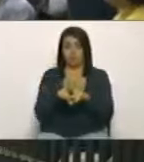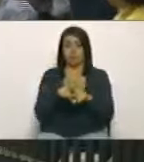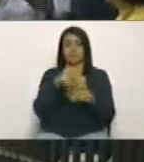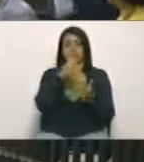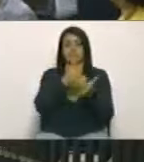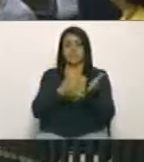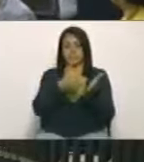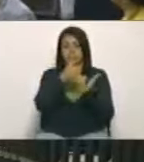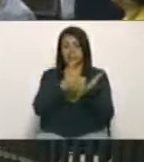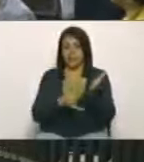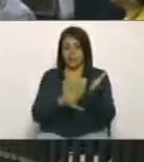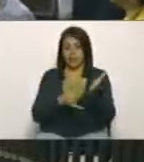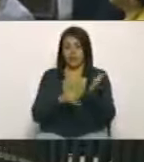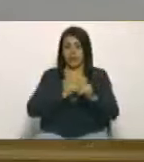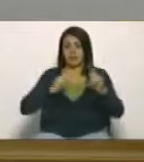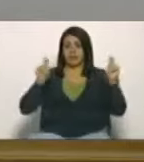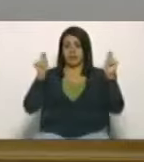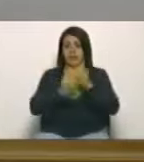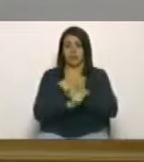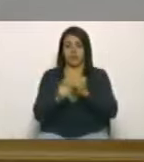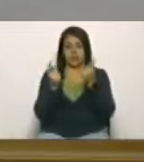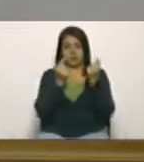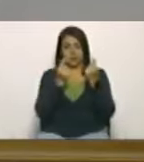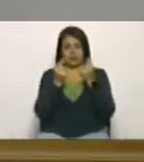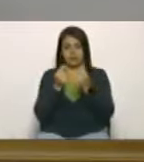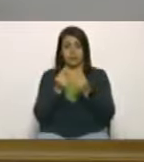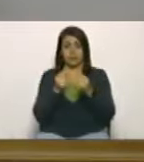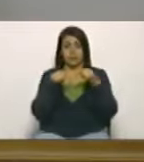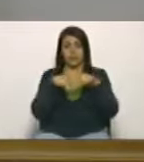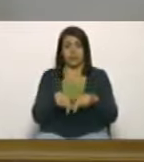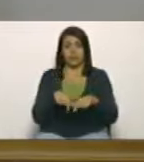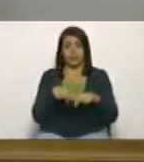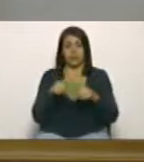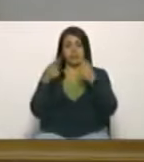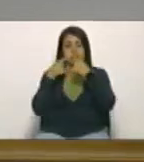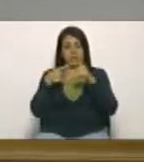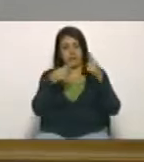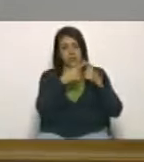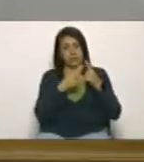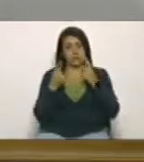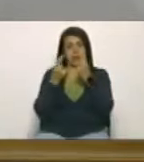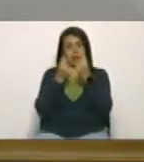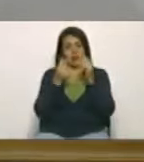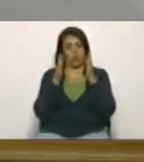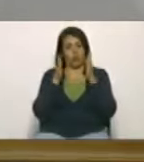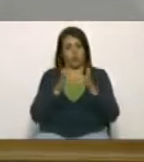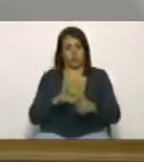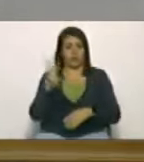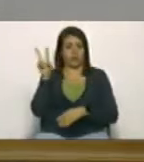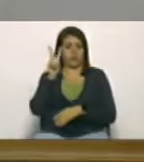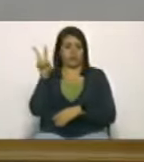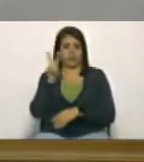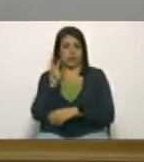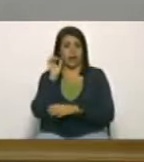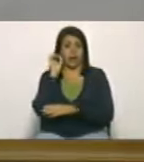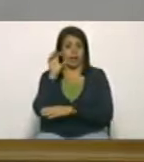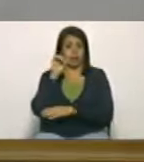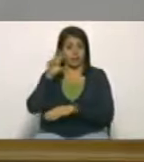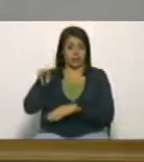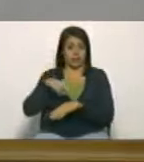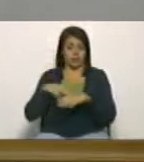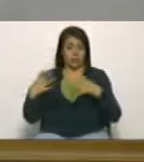inscriben en la transformación económica. Aquí está la diversificación de la economía venezolana y cómo la Asamblea